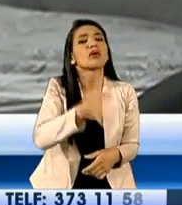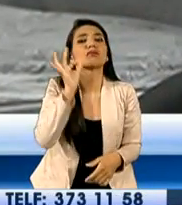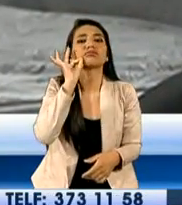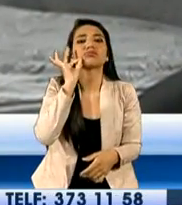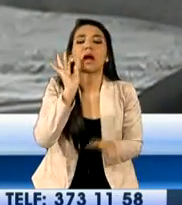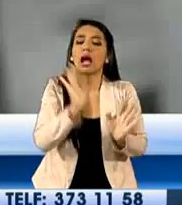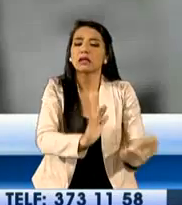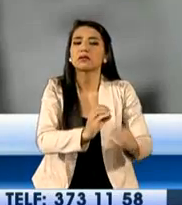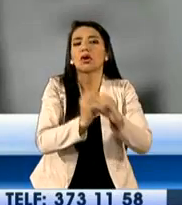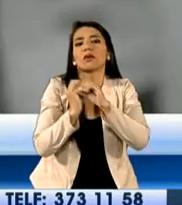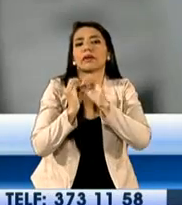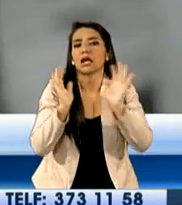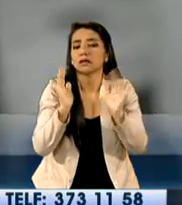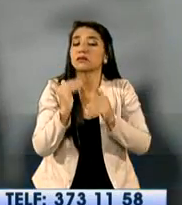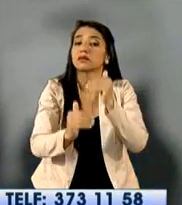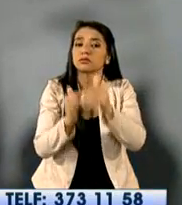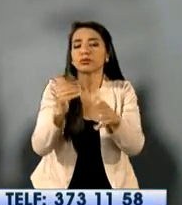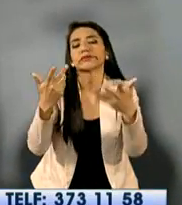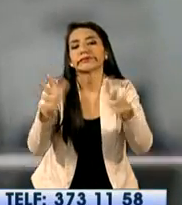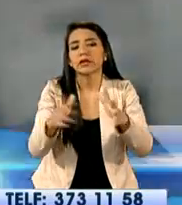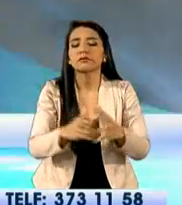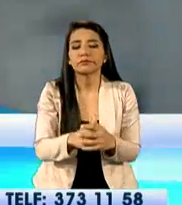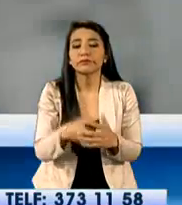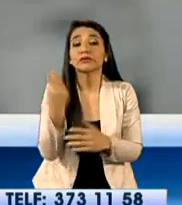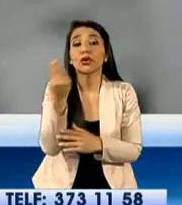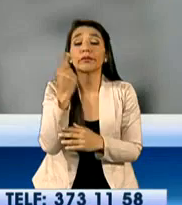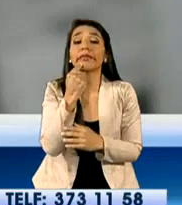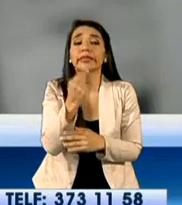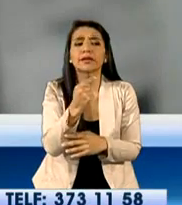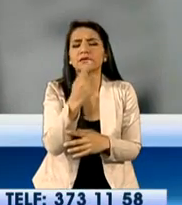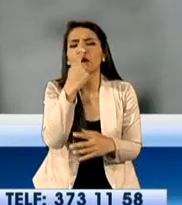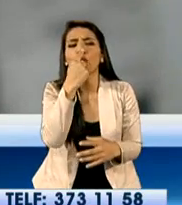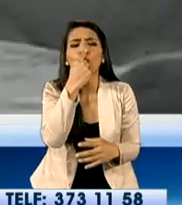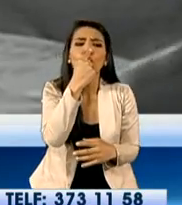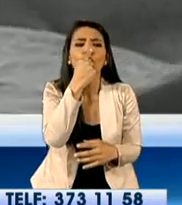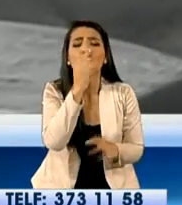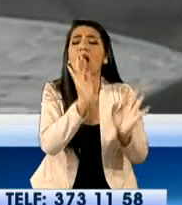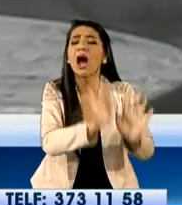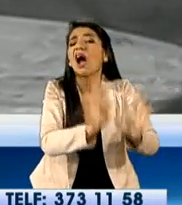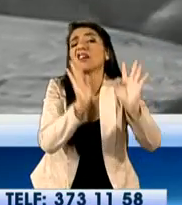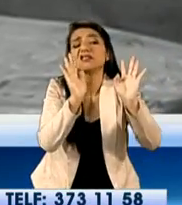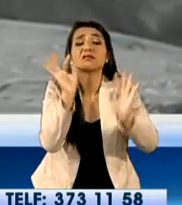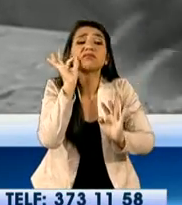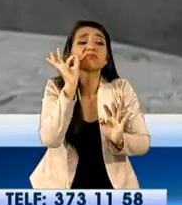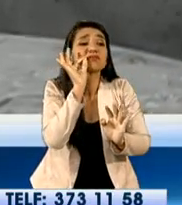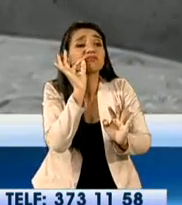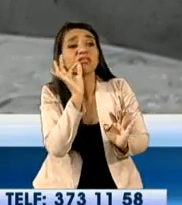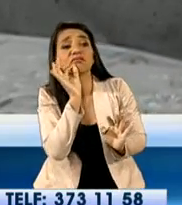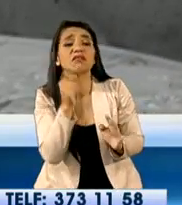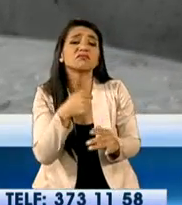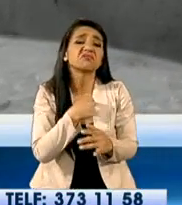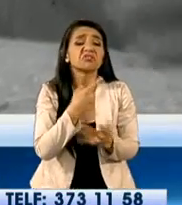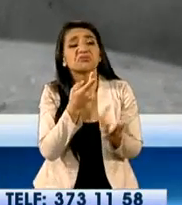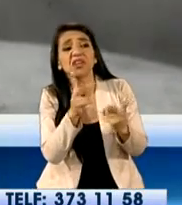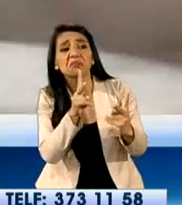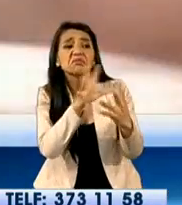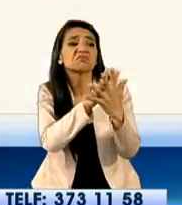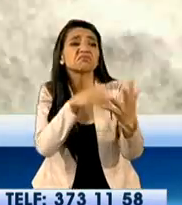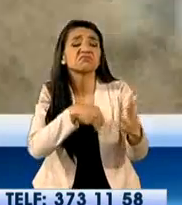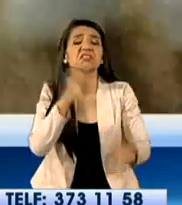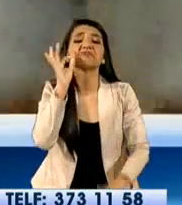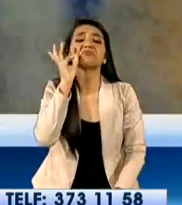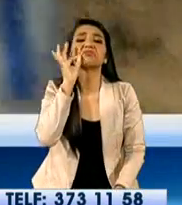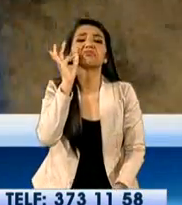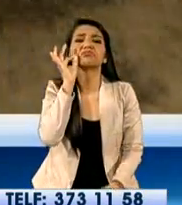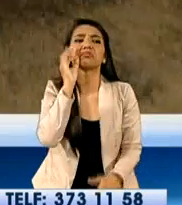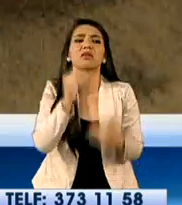que como está en boga, entre comillas, lo empujó la curiosidad y algo le comenzó a emerger en el pecho. La